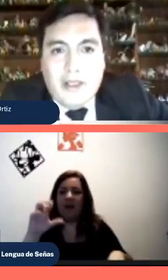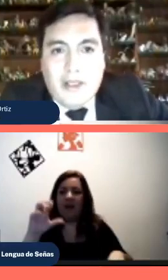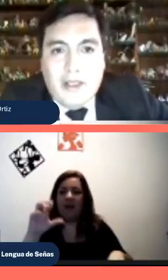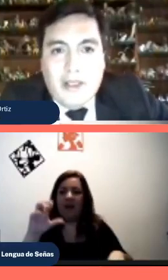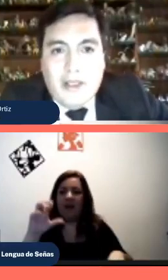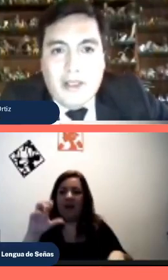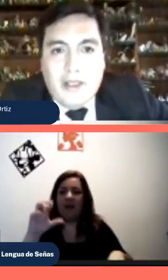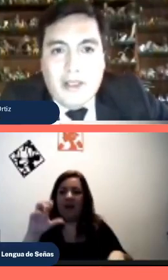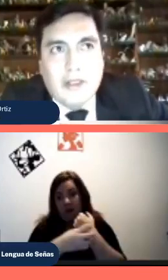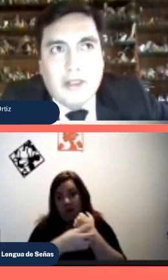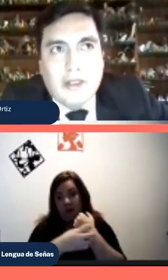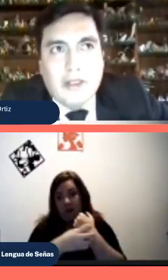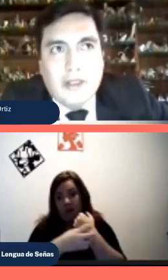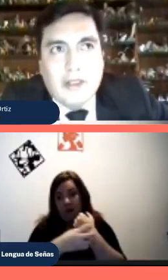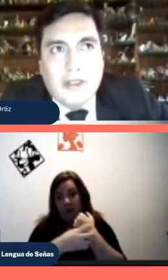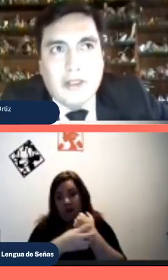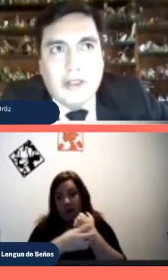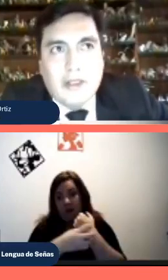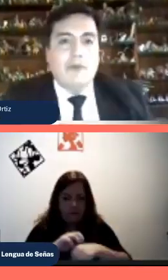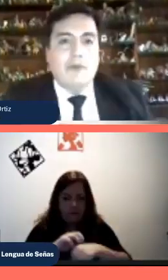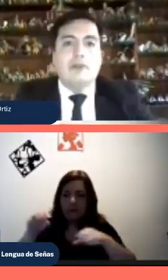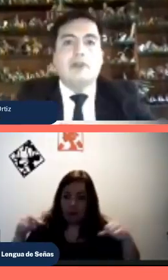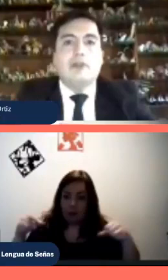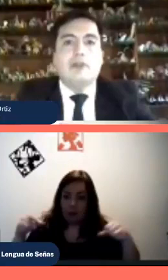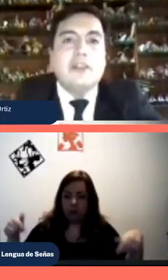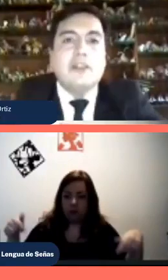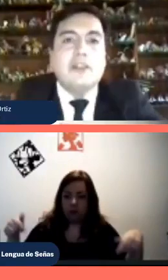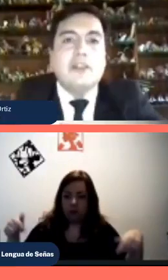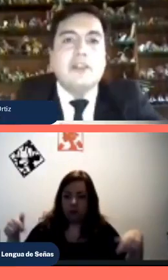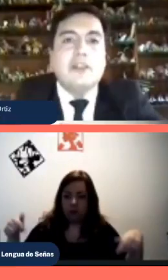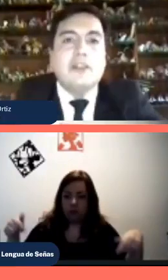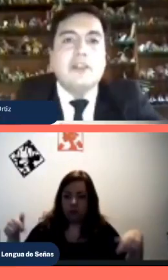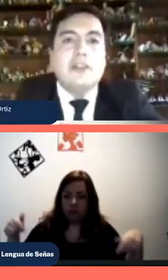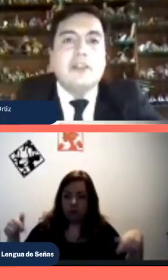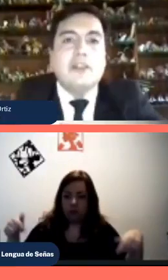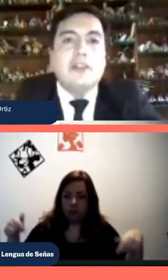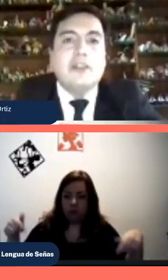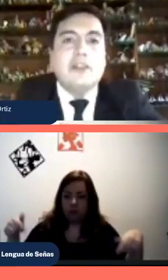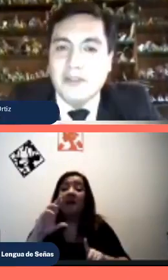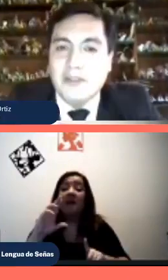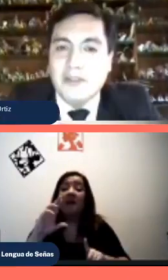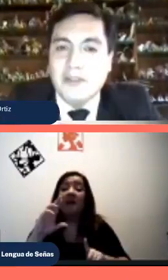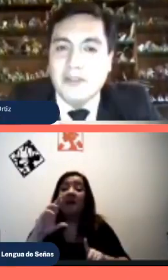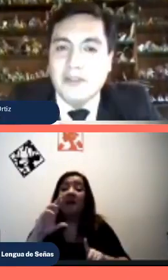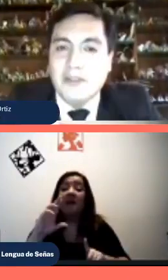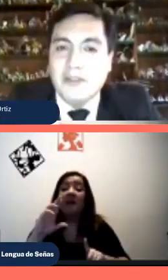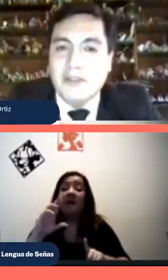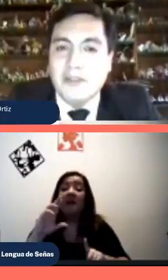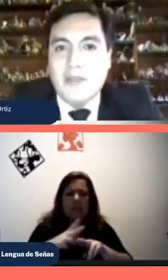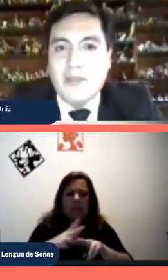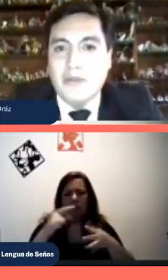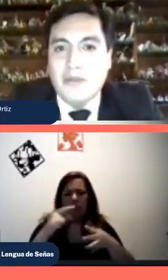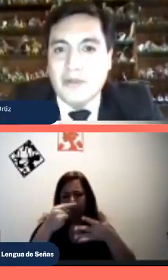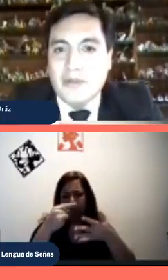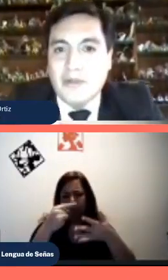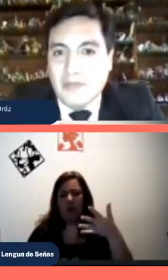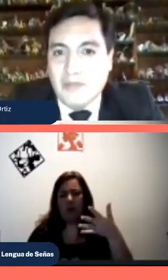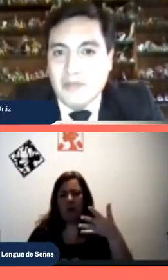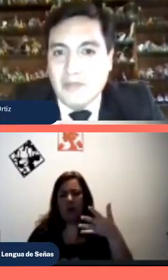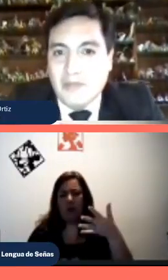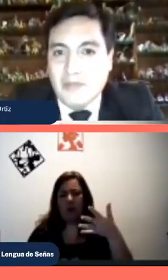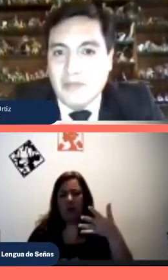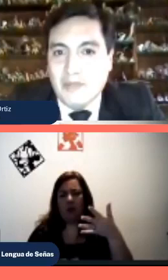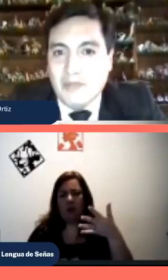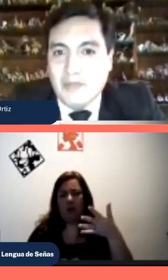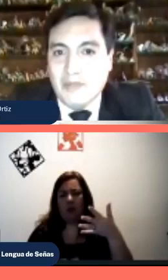y de hecho, durante el mes del patrimonio, realizaron una serie de programas que se llamó Entre Megalodones, así que si